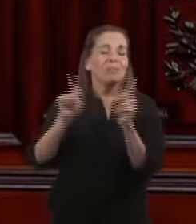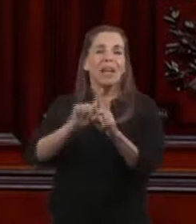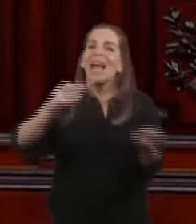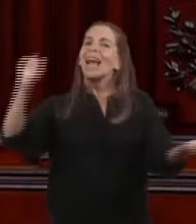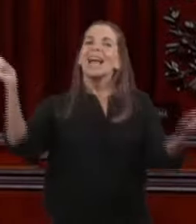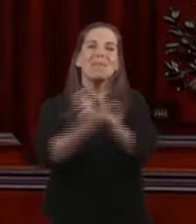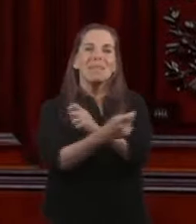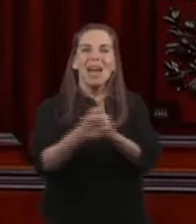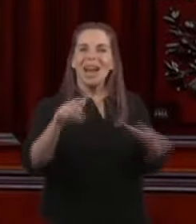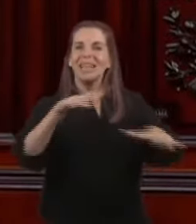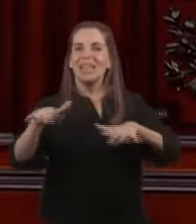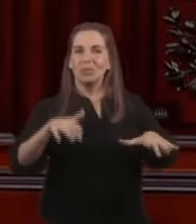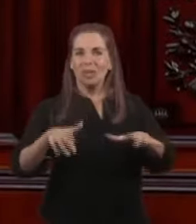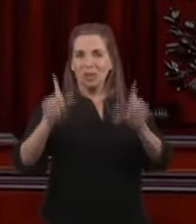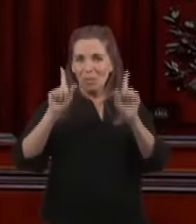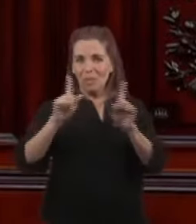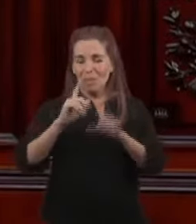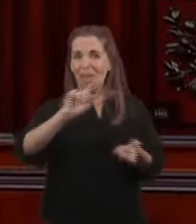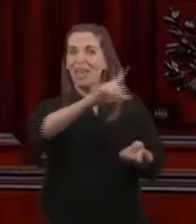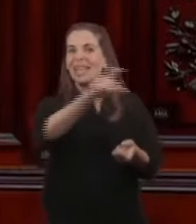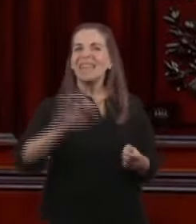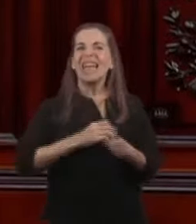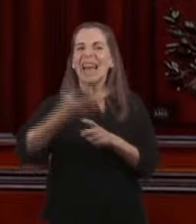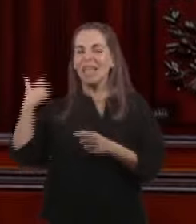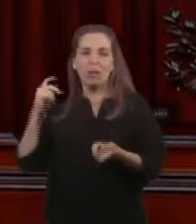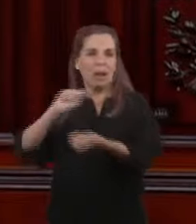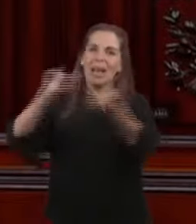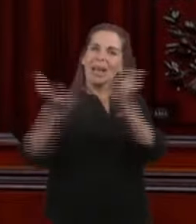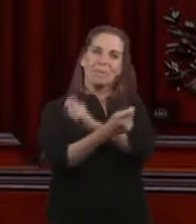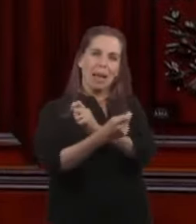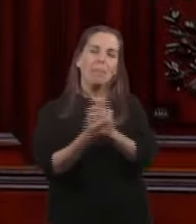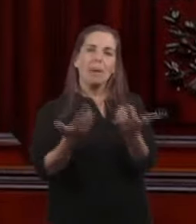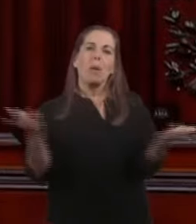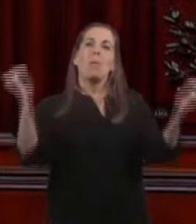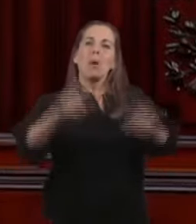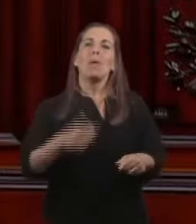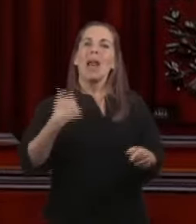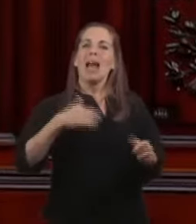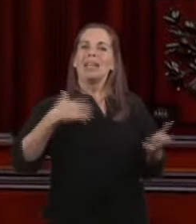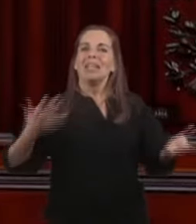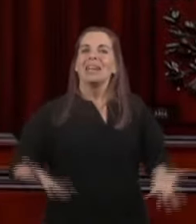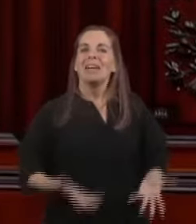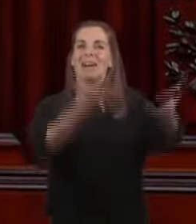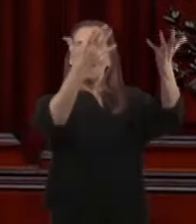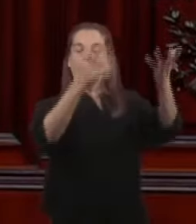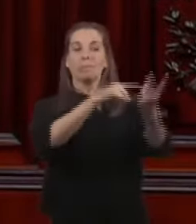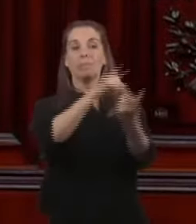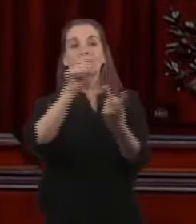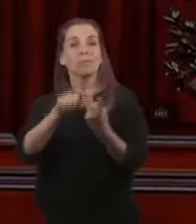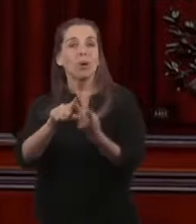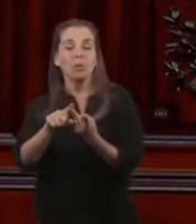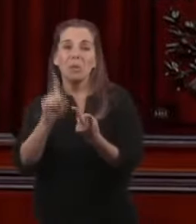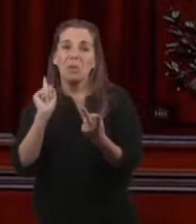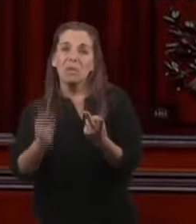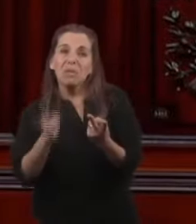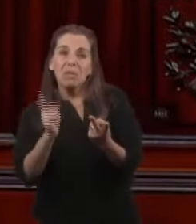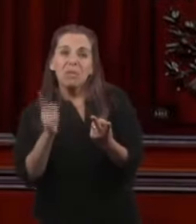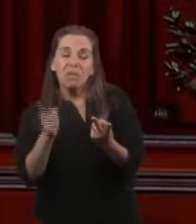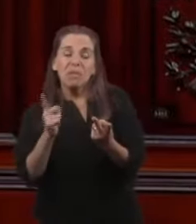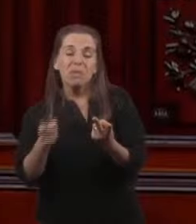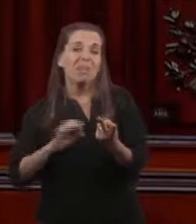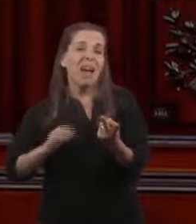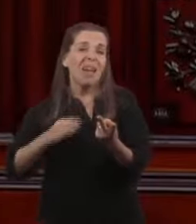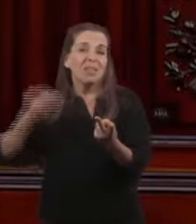100 años para despegar y volver a hacer a la Argentina grande nuevamente otra es seguir haciendo lo mismo de